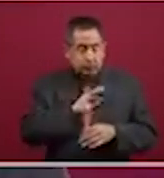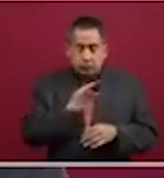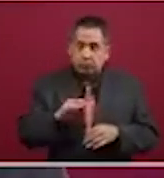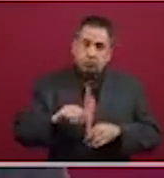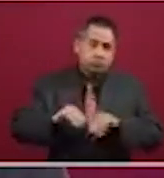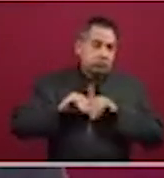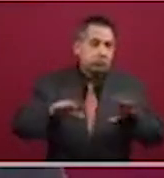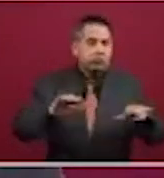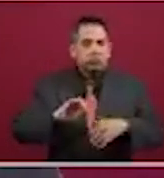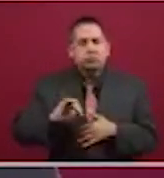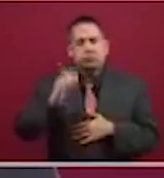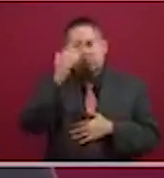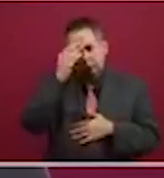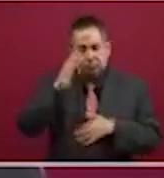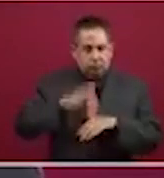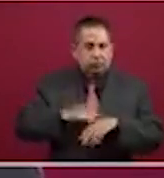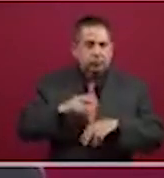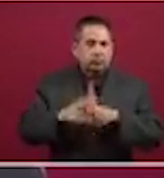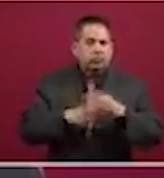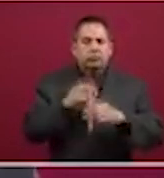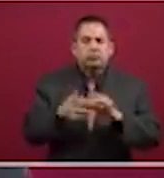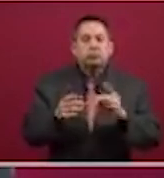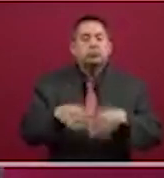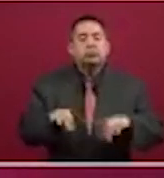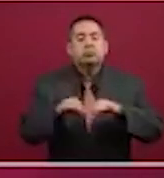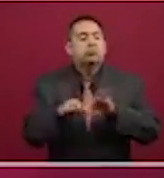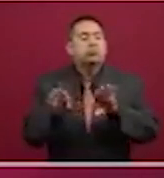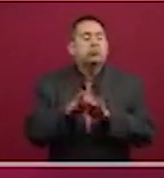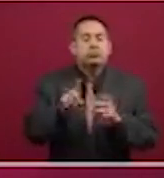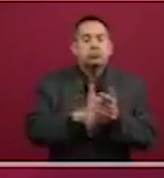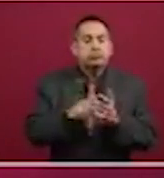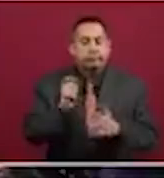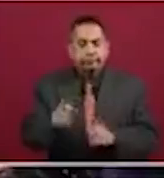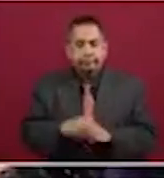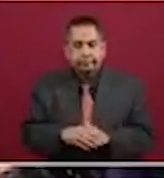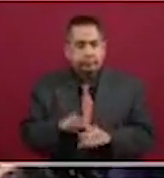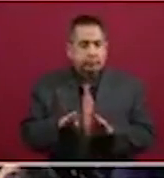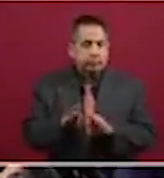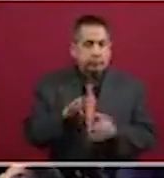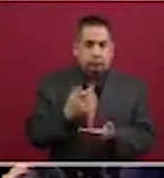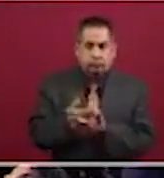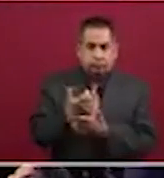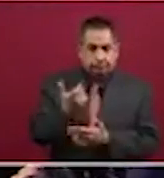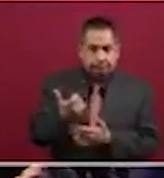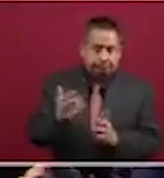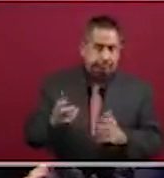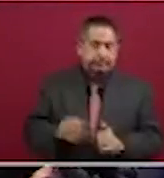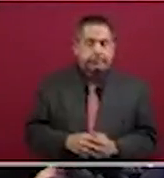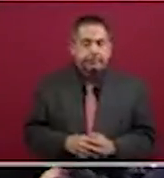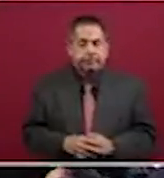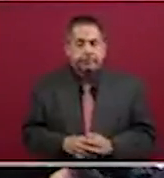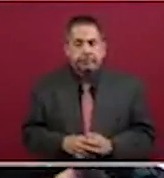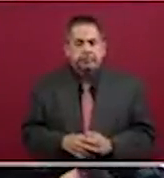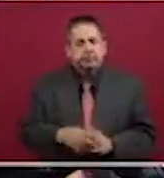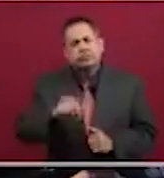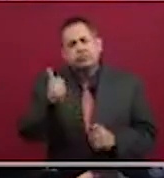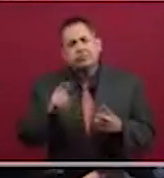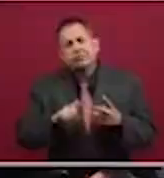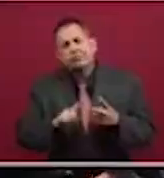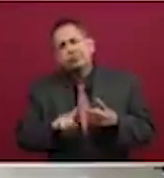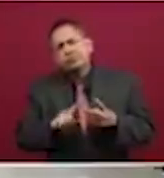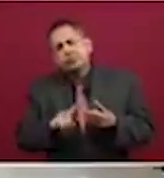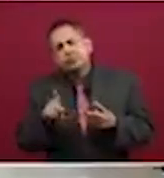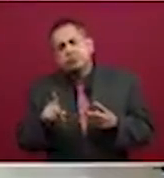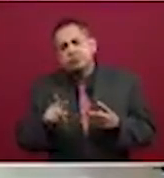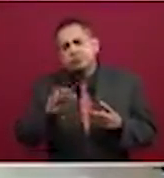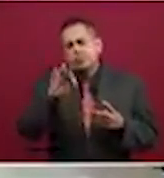conocer más datos sobre cómo vamos en las finanzas públicas pero preguntaste es otra cosa tasa